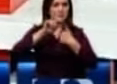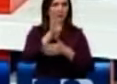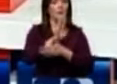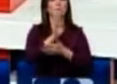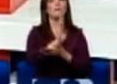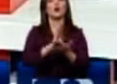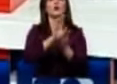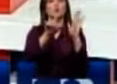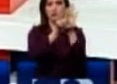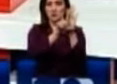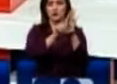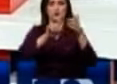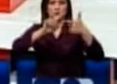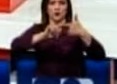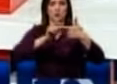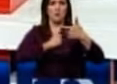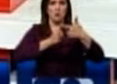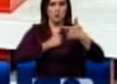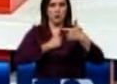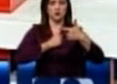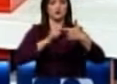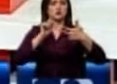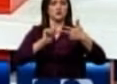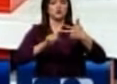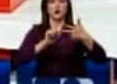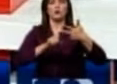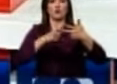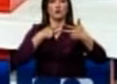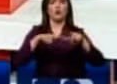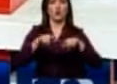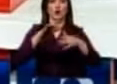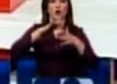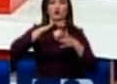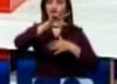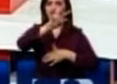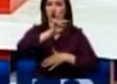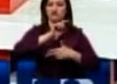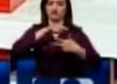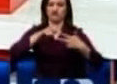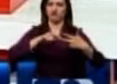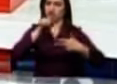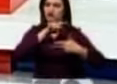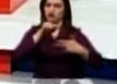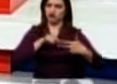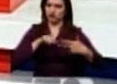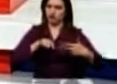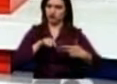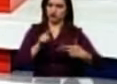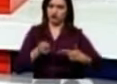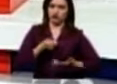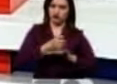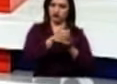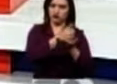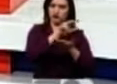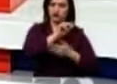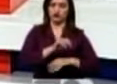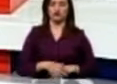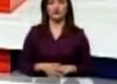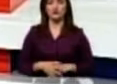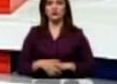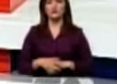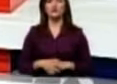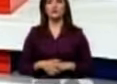barrio regularizado, tener las escrituras y no ubicarse en zonas de riesgo. Hasta la fecha, ninguna de las casas colapsadas se ha acogido a este beneficio.